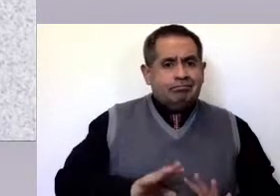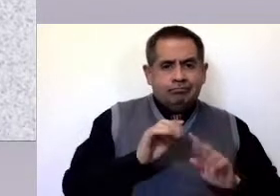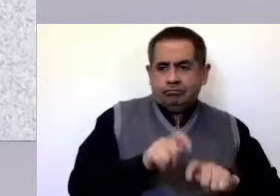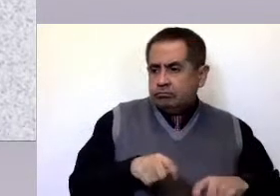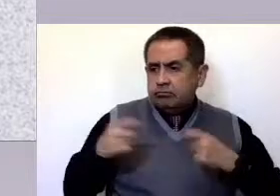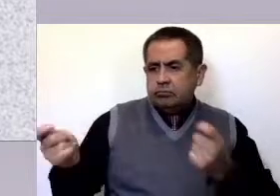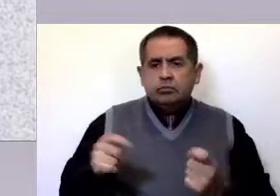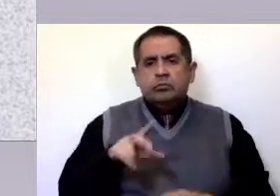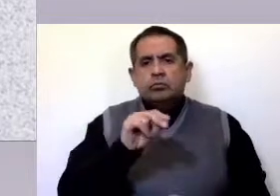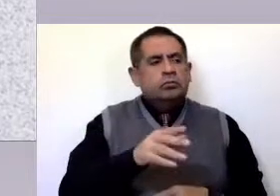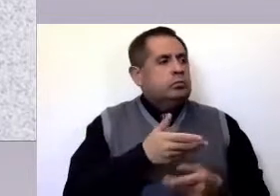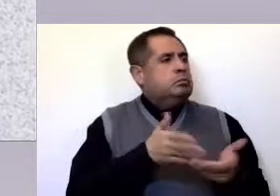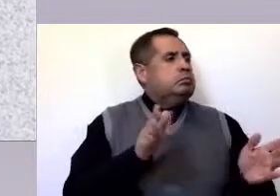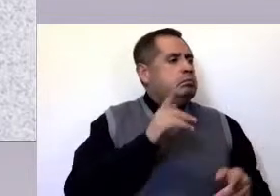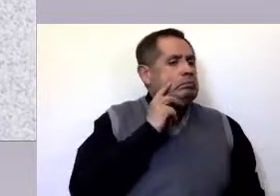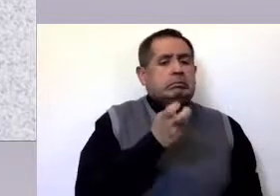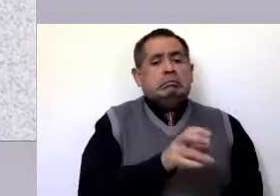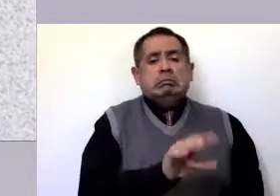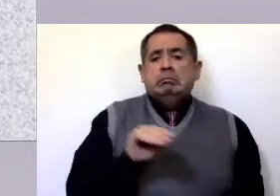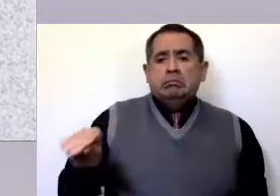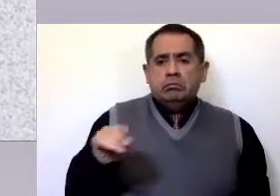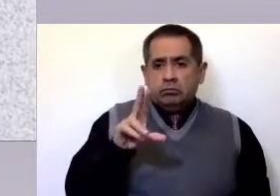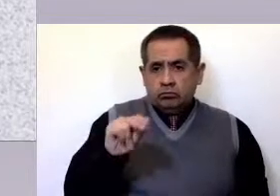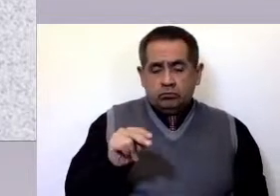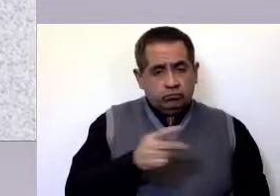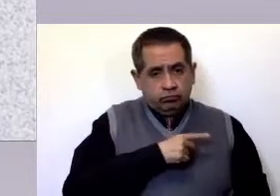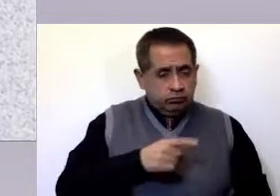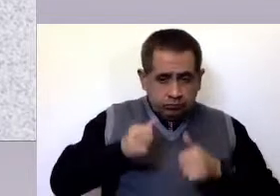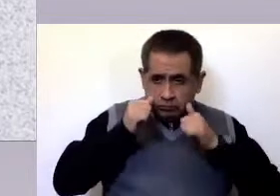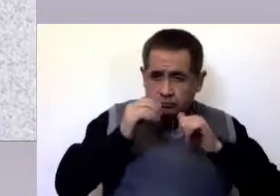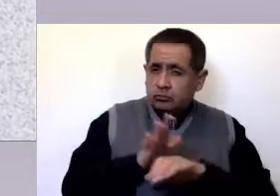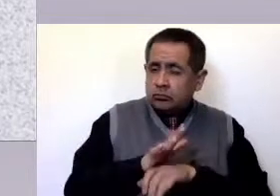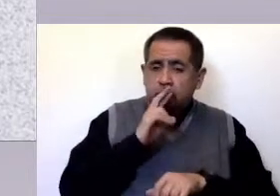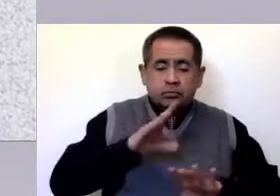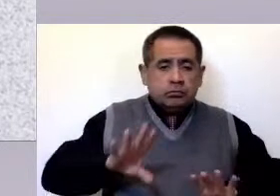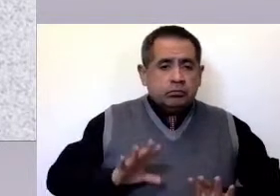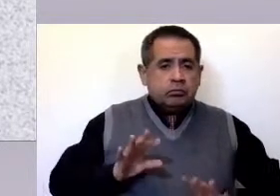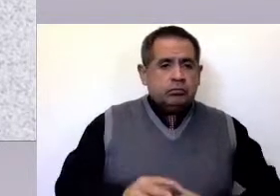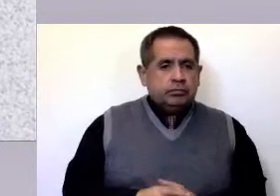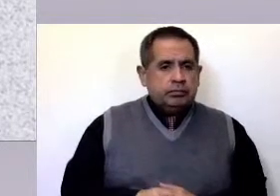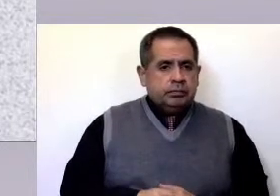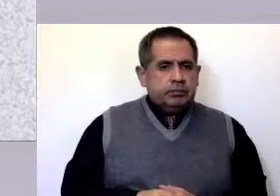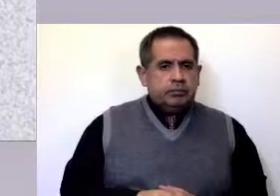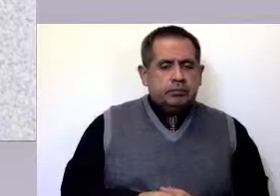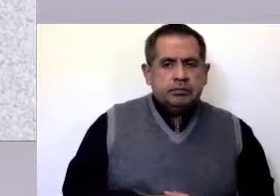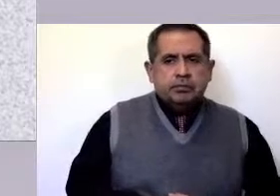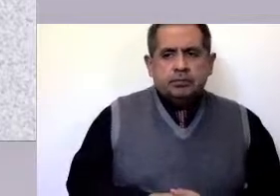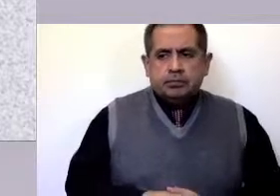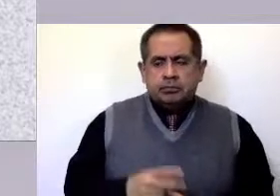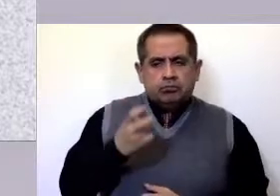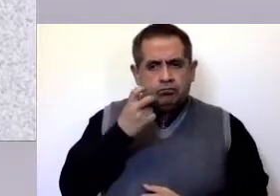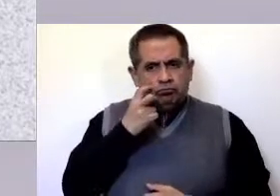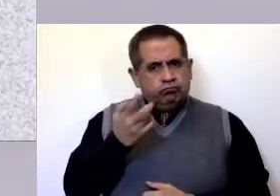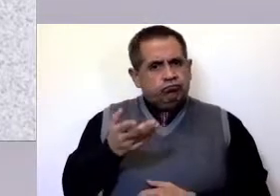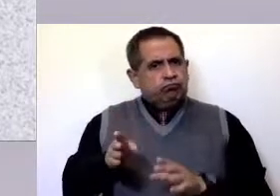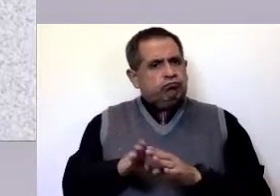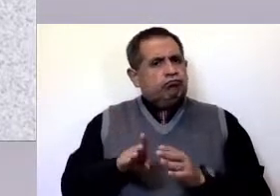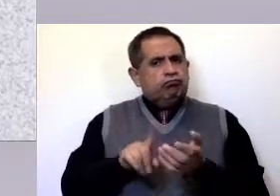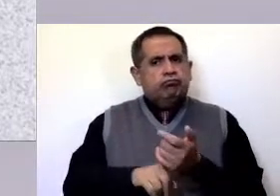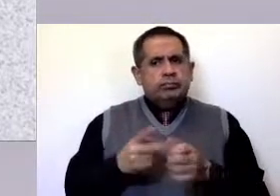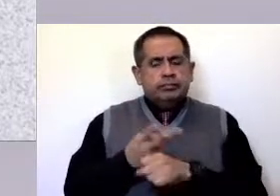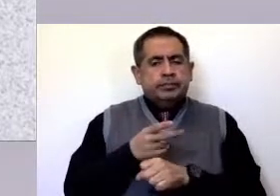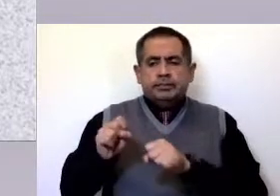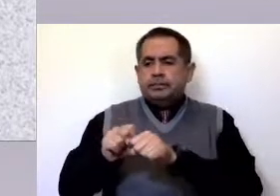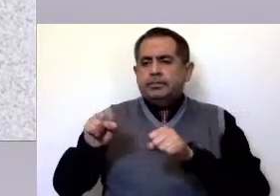para la salud como se puede apreciar en el contexto de la procedencia de la suspensión provisional la sala